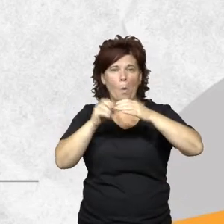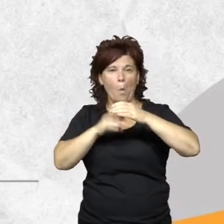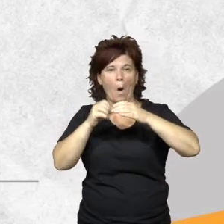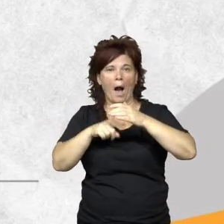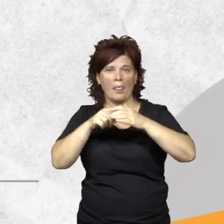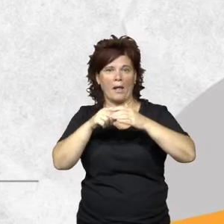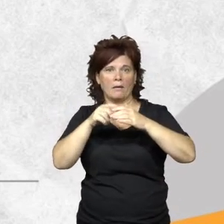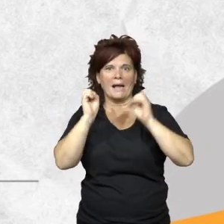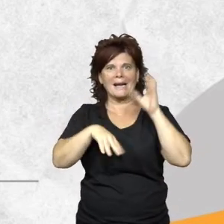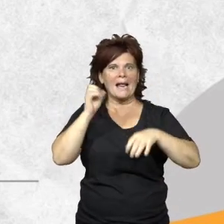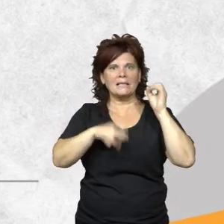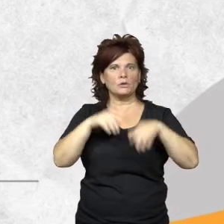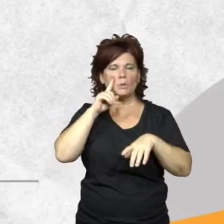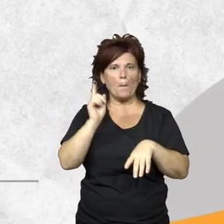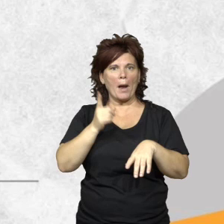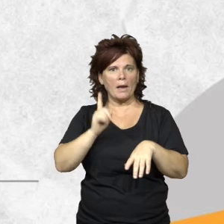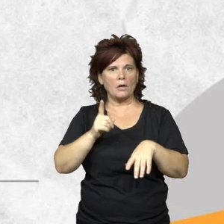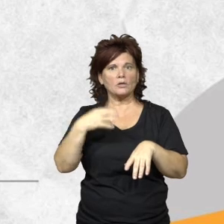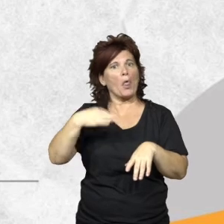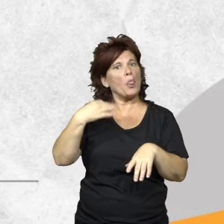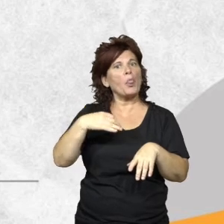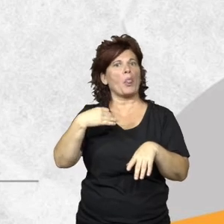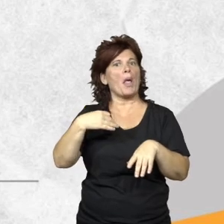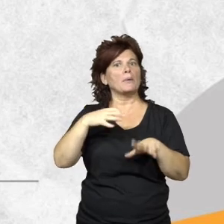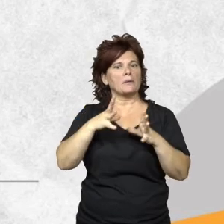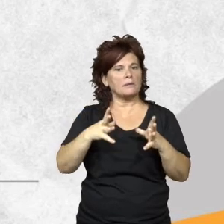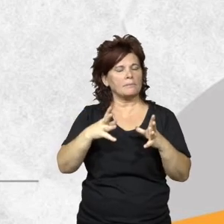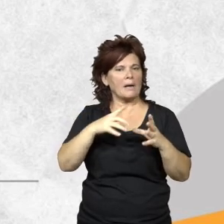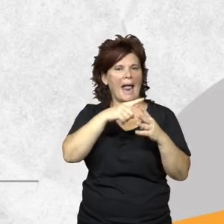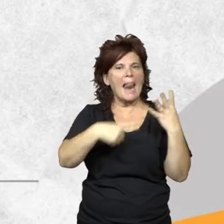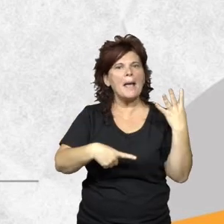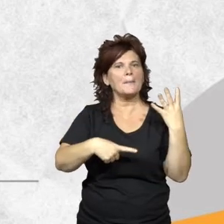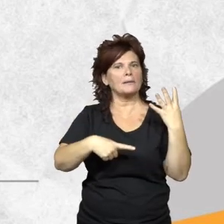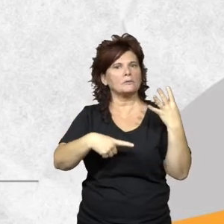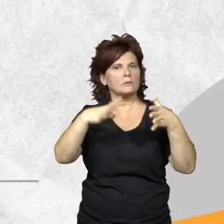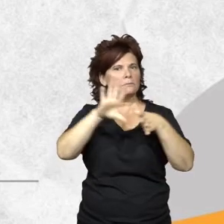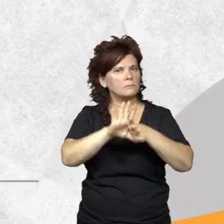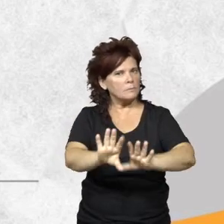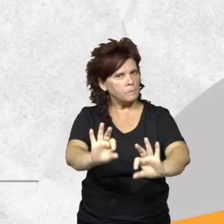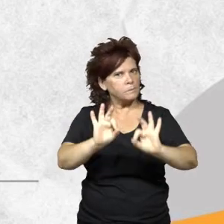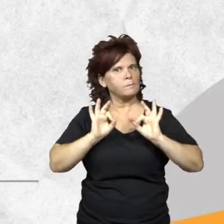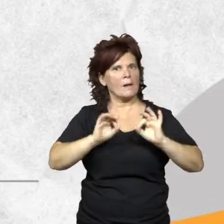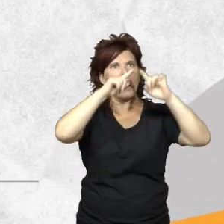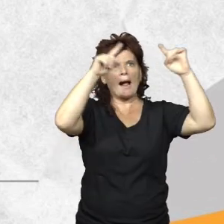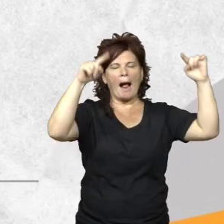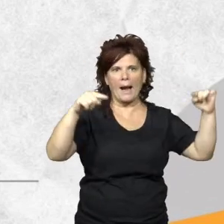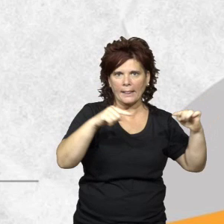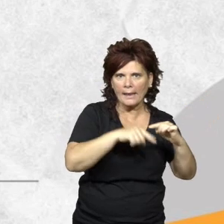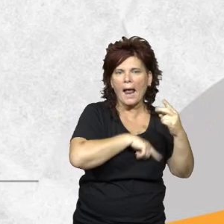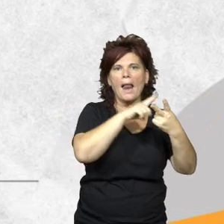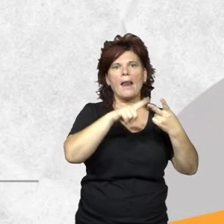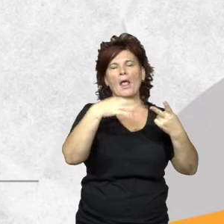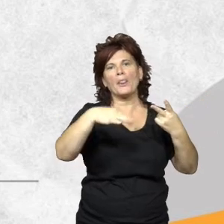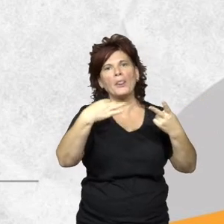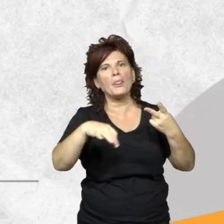peligrosos, bueno, tendrá que tener el kit adecuado, tendrá que tener la cartelería, tendrá que